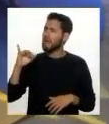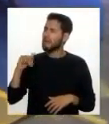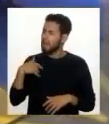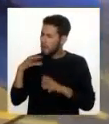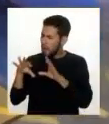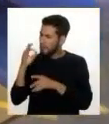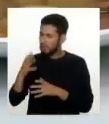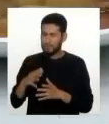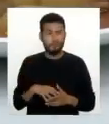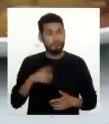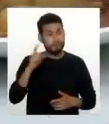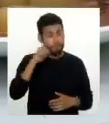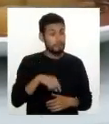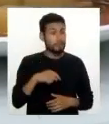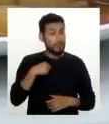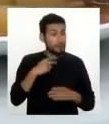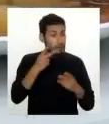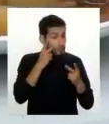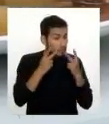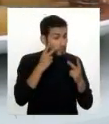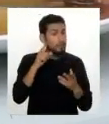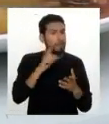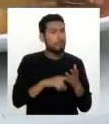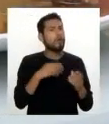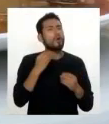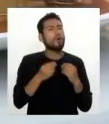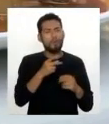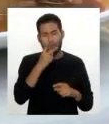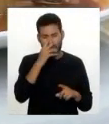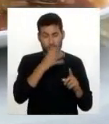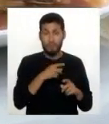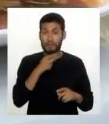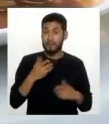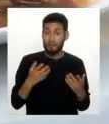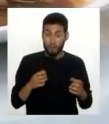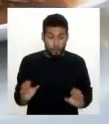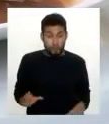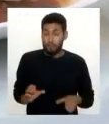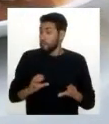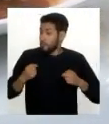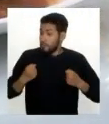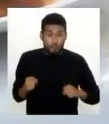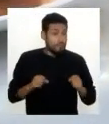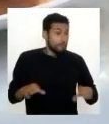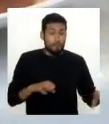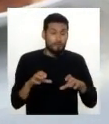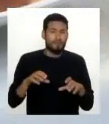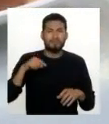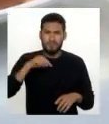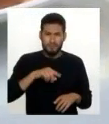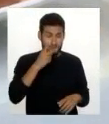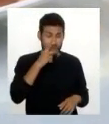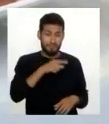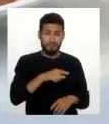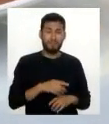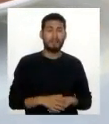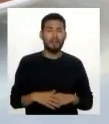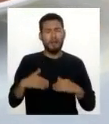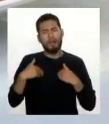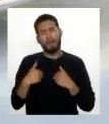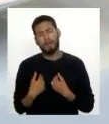supuesto, lo que nosotros tenemos que estar muy alerta es cómo se va comportando. Un niño súper enérgico, muy activo. Si este niño vemos que está